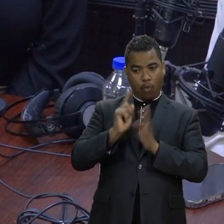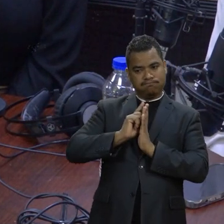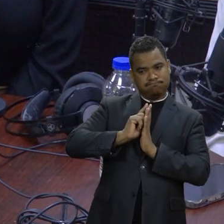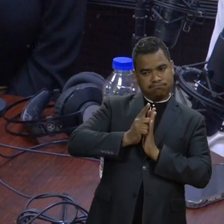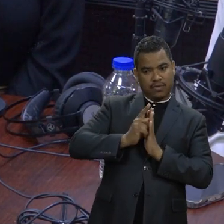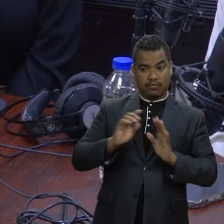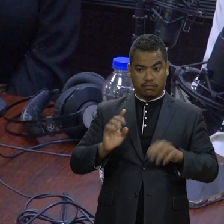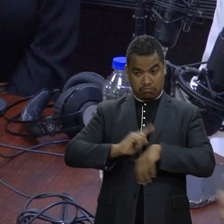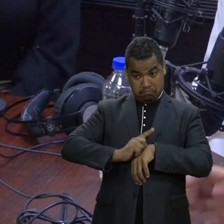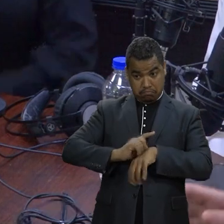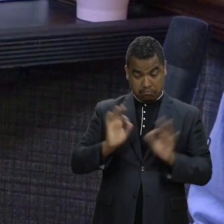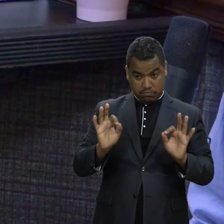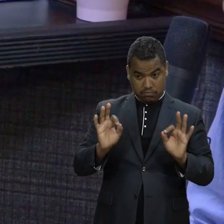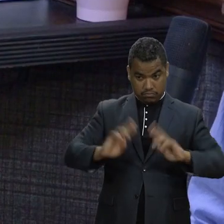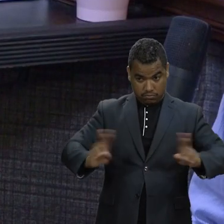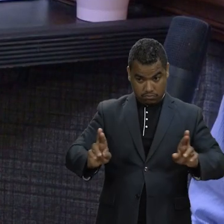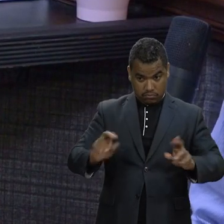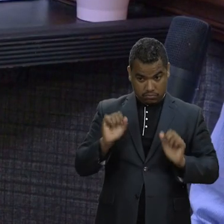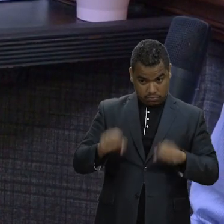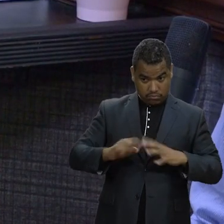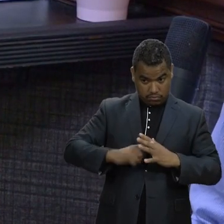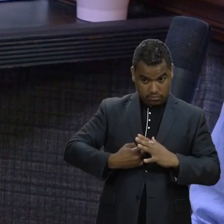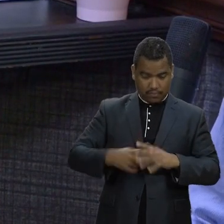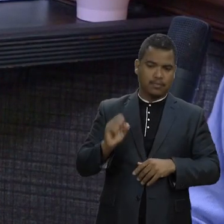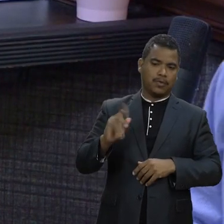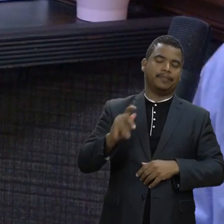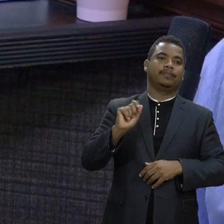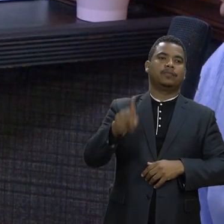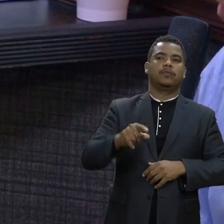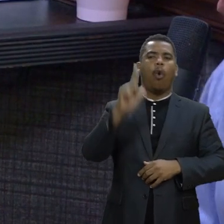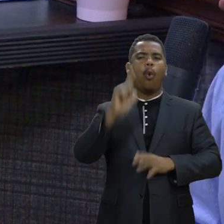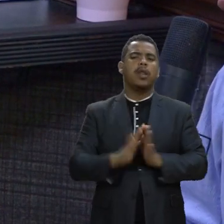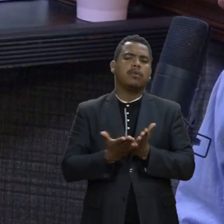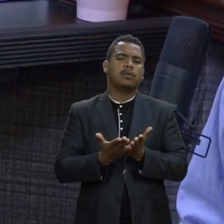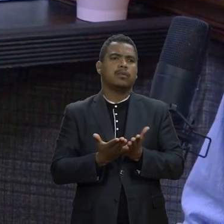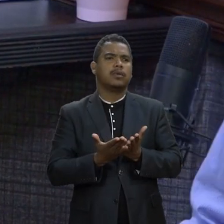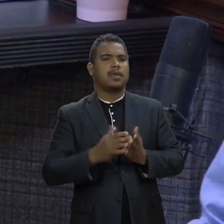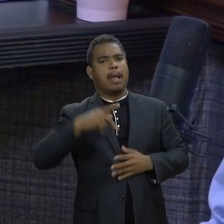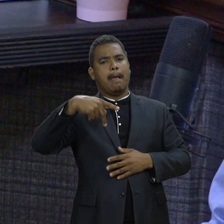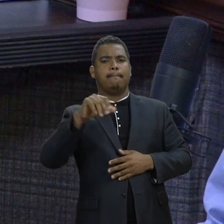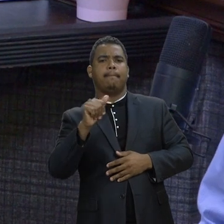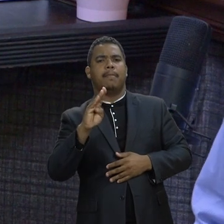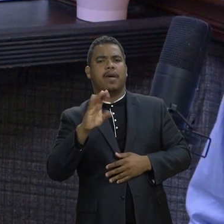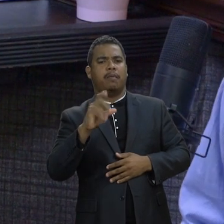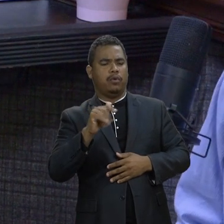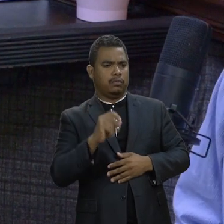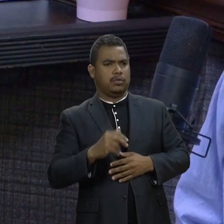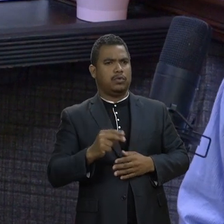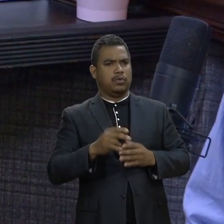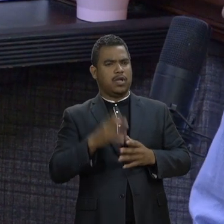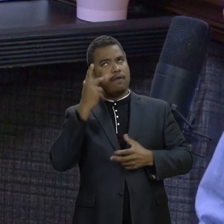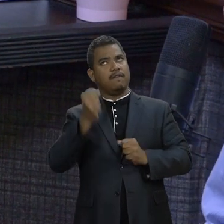minuto. Bien, un está lista, podemos empezar. Yeah. Ok, ¿un libro? Pablo Neruda, Confieso que he